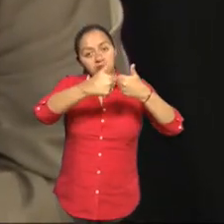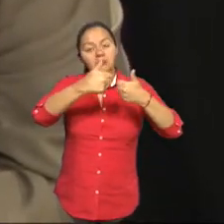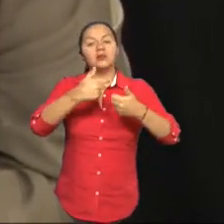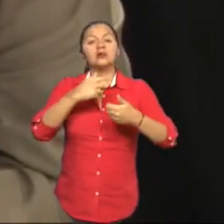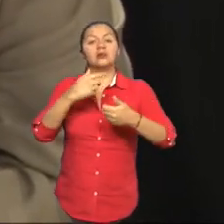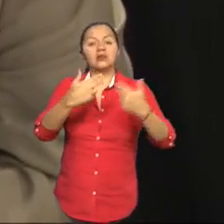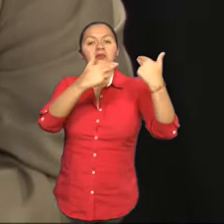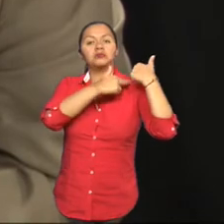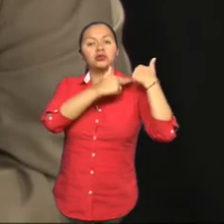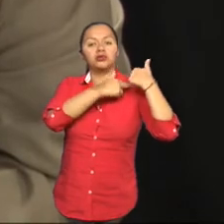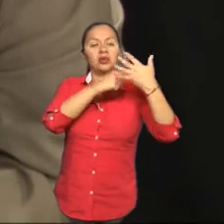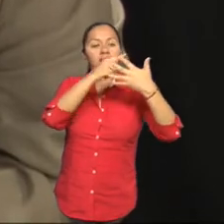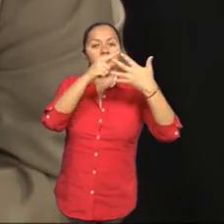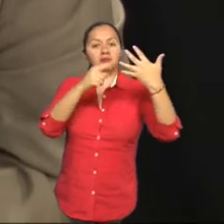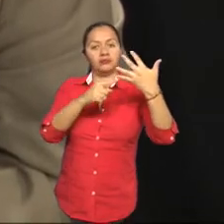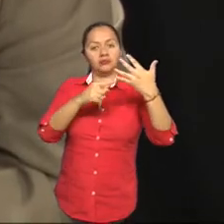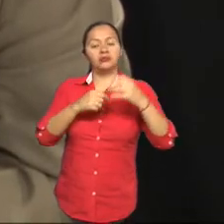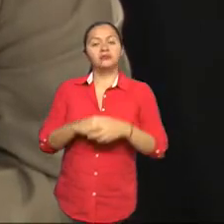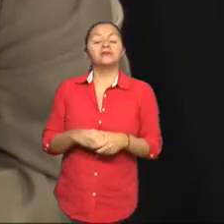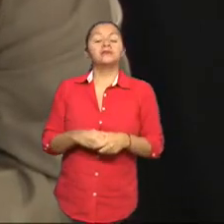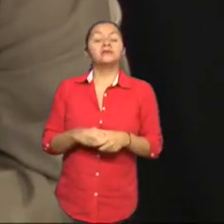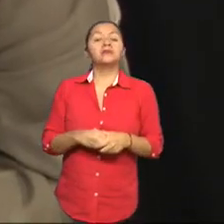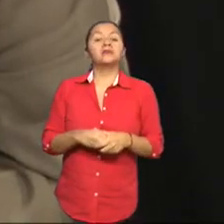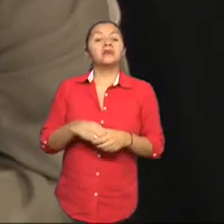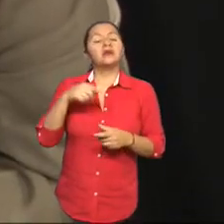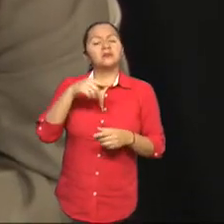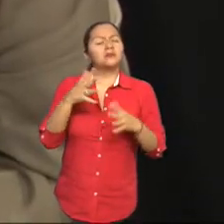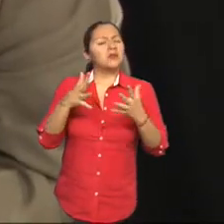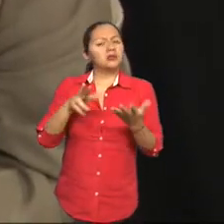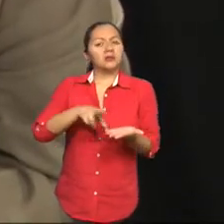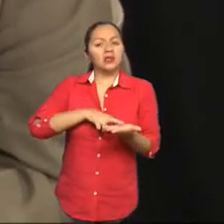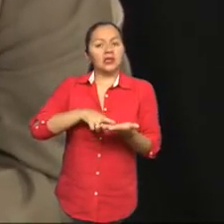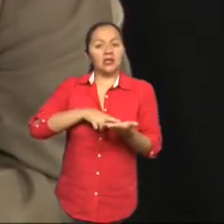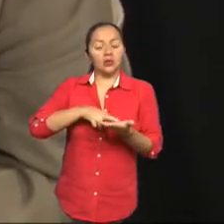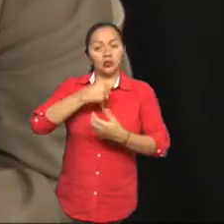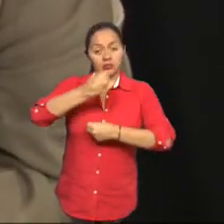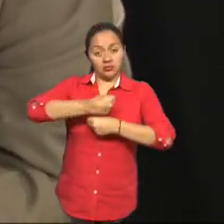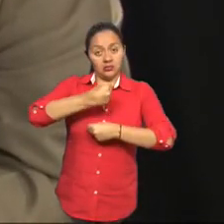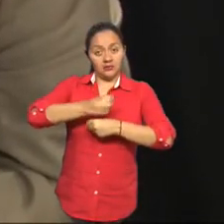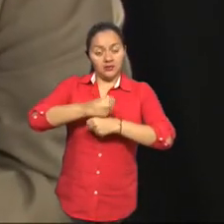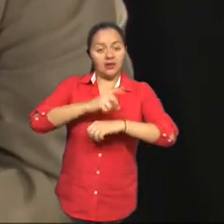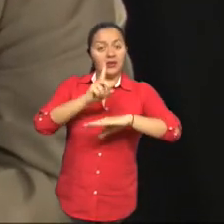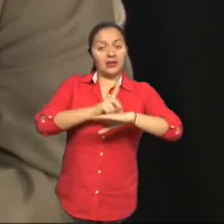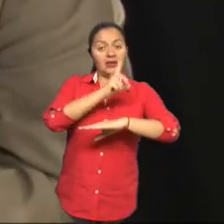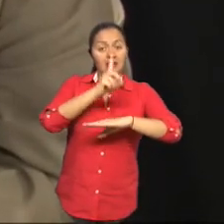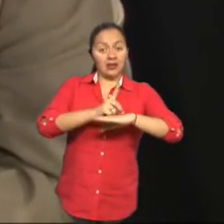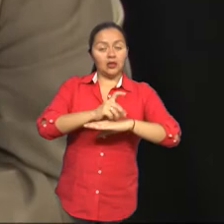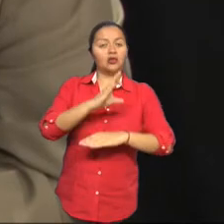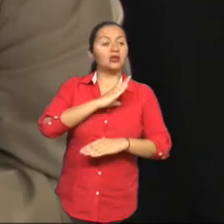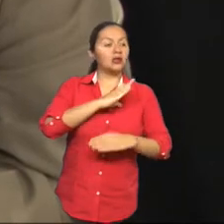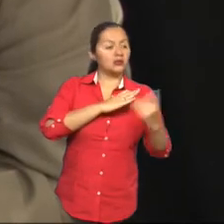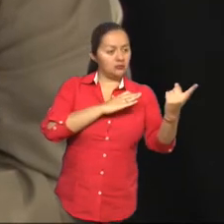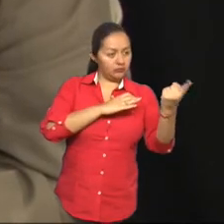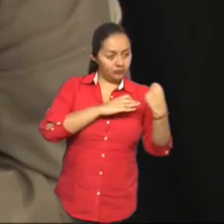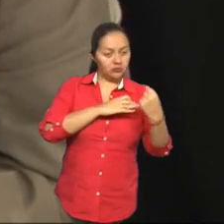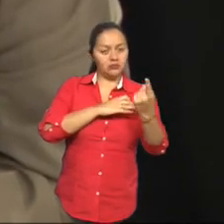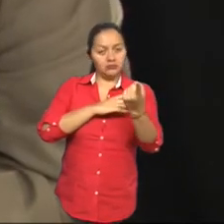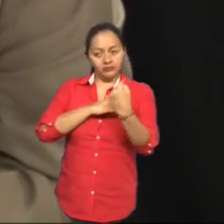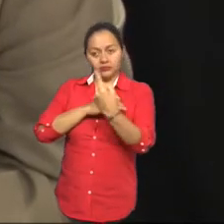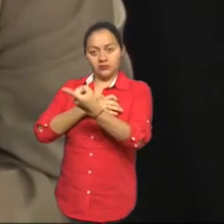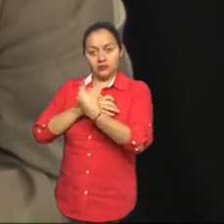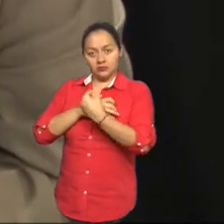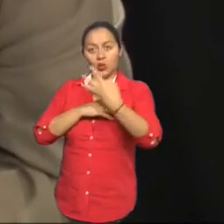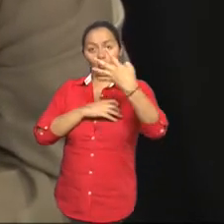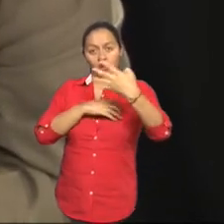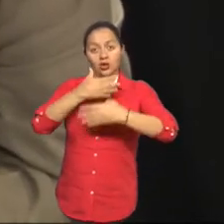en cada ciclo paralímpico. Se mantienen reuniones de trabajo con las direcciones técnicas de las 4 federaciones. Se mantienen reuniones de trabajo